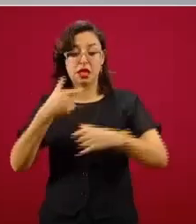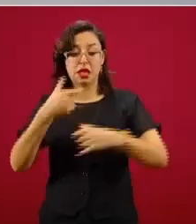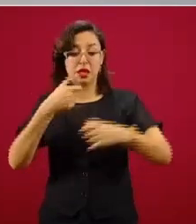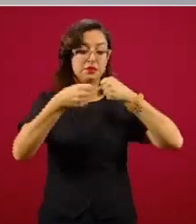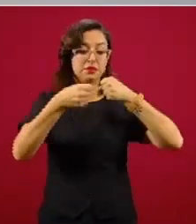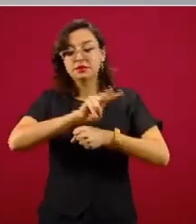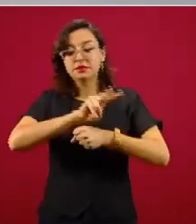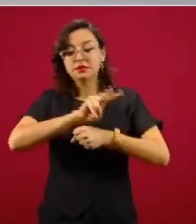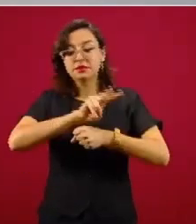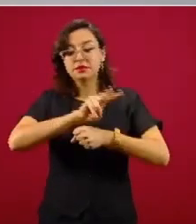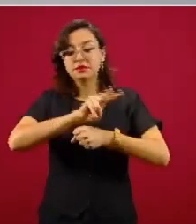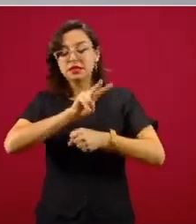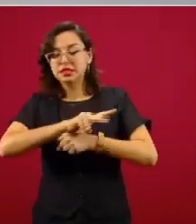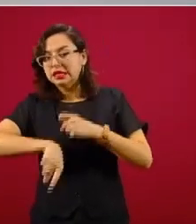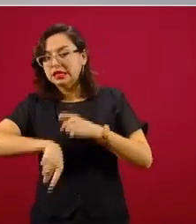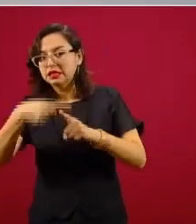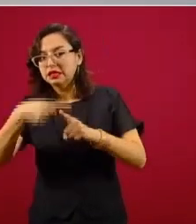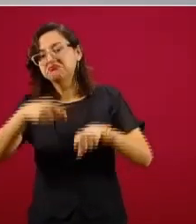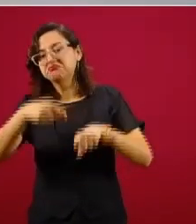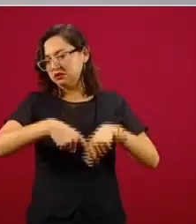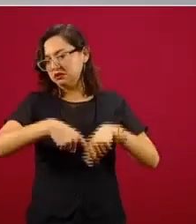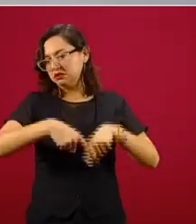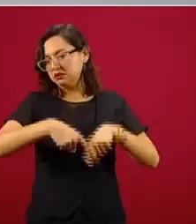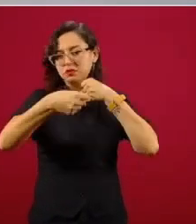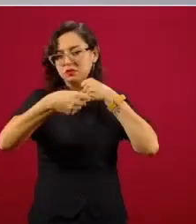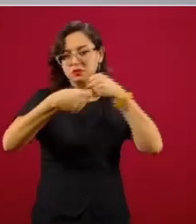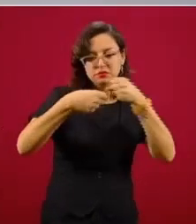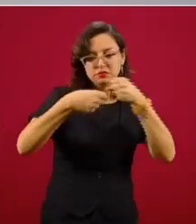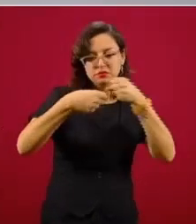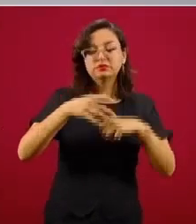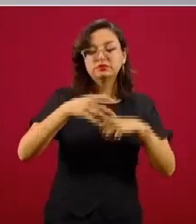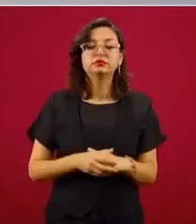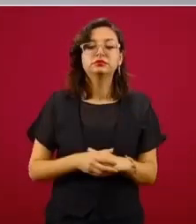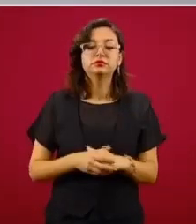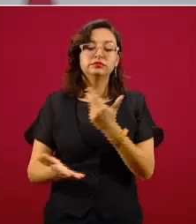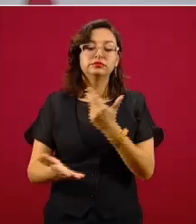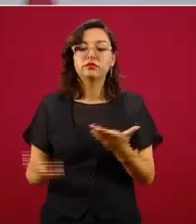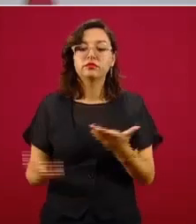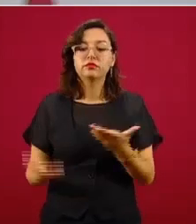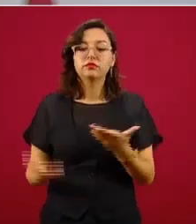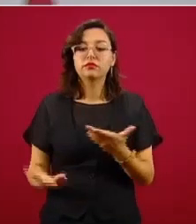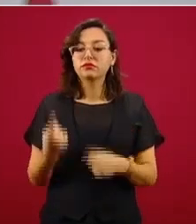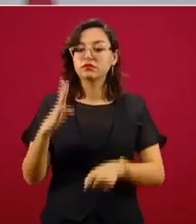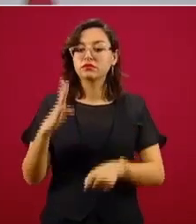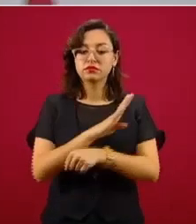Y ahora tenemos la ventaja de contar con las redes sociales.